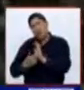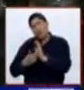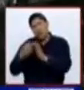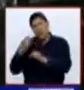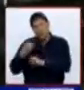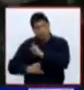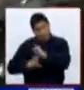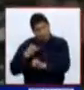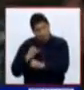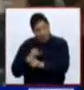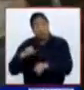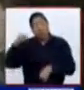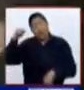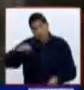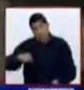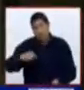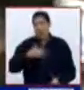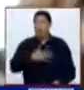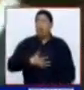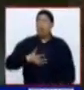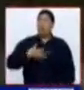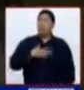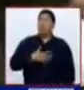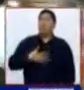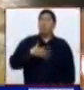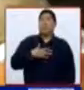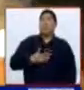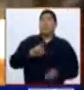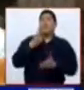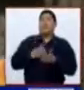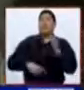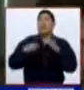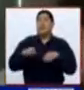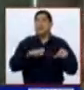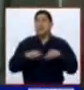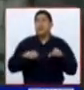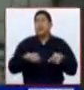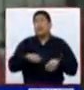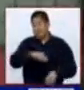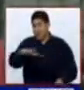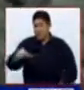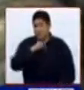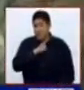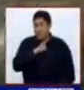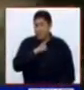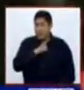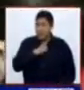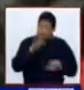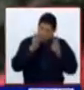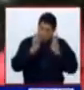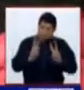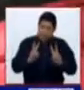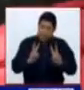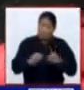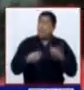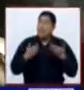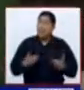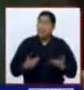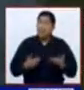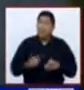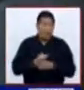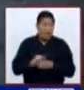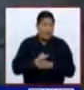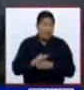sitio. Y quiero mostrarles, por favor, qué es lo que se está haciendo en este lugar. Miren, acá está